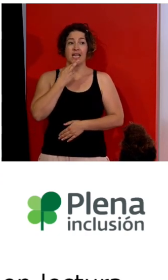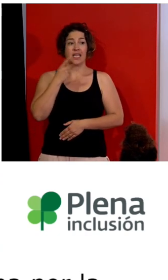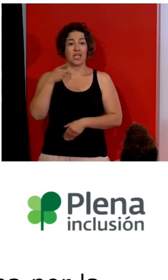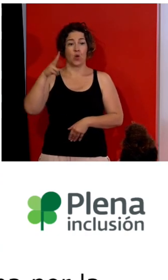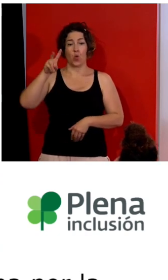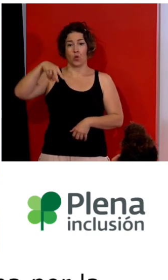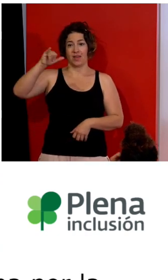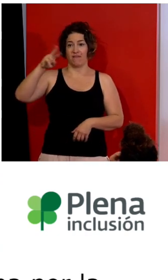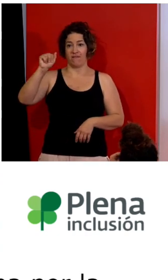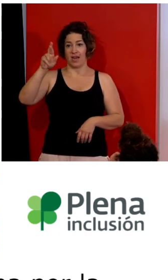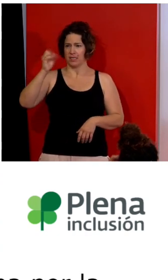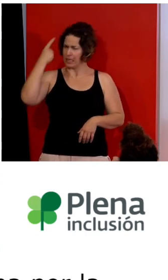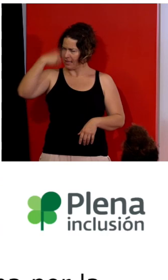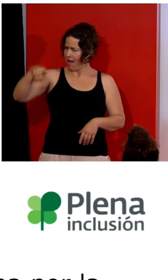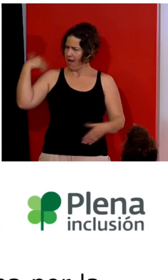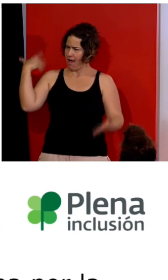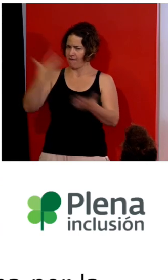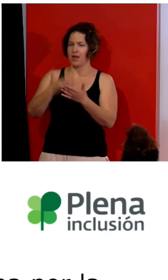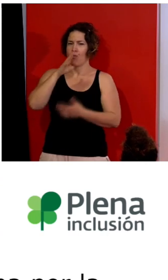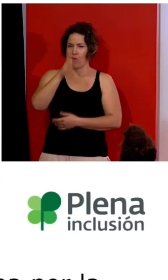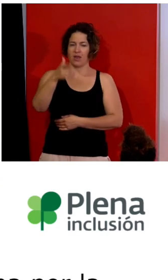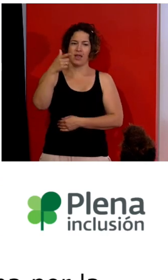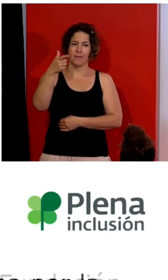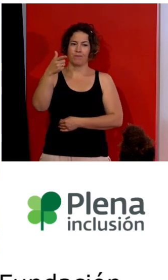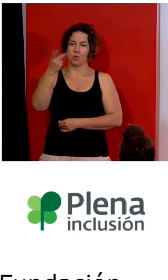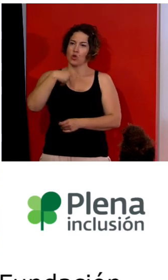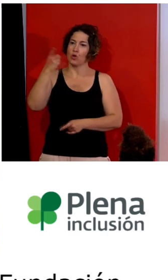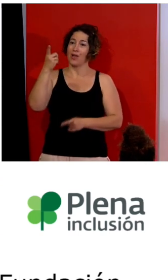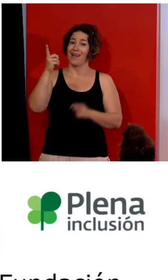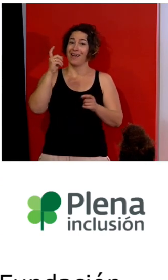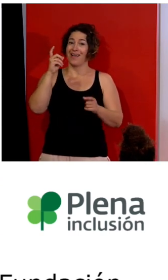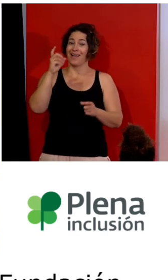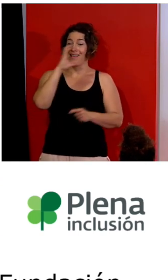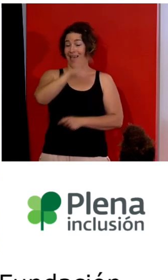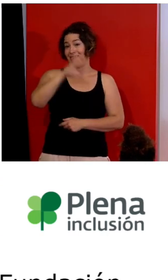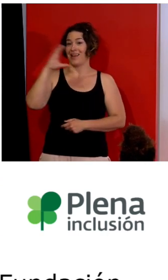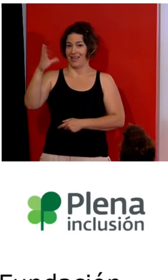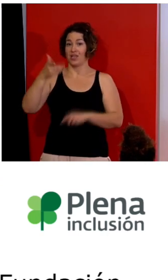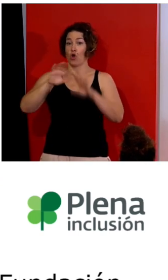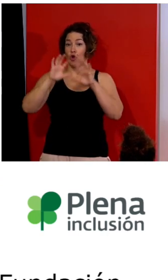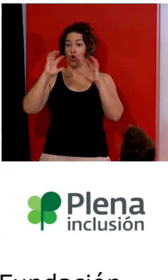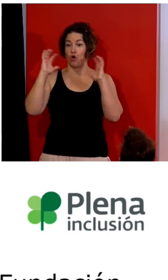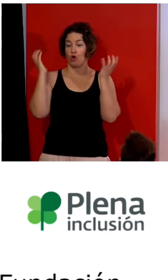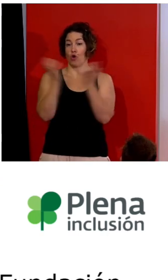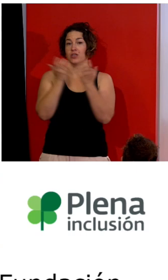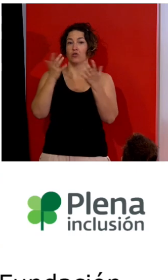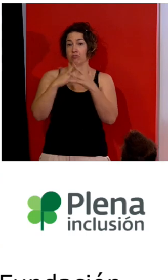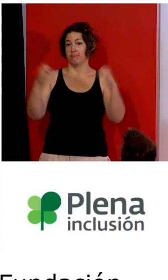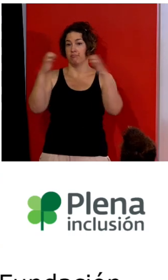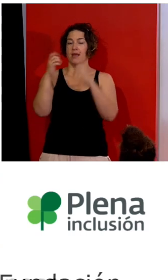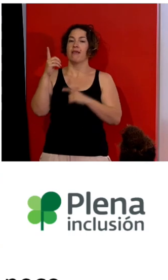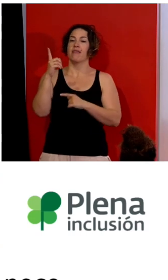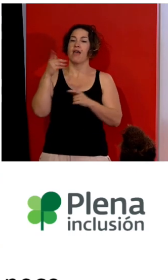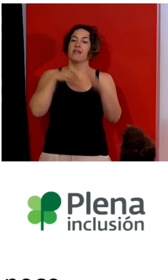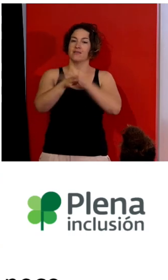porque hace poco estuvieron dándonos apoyo también allí en Cáceres, en nuestro Congreso de Accesibilidad Cognitiva, que también vuelvo